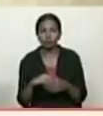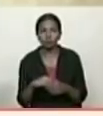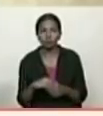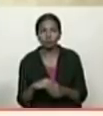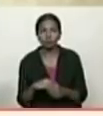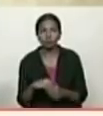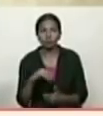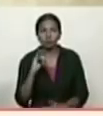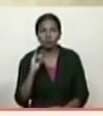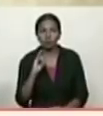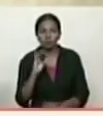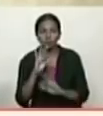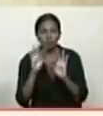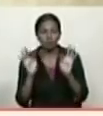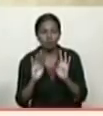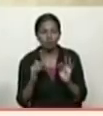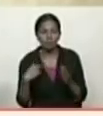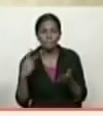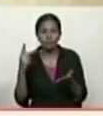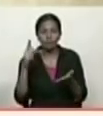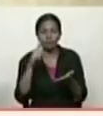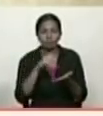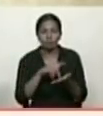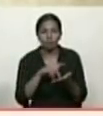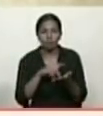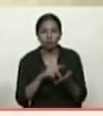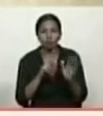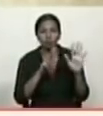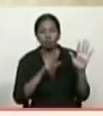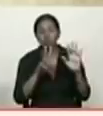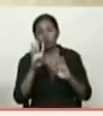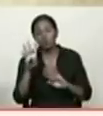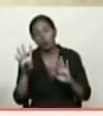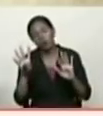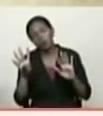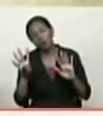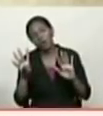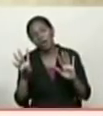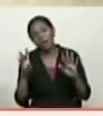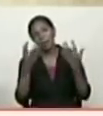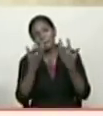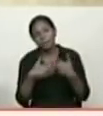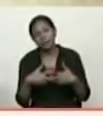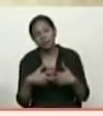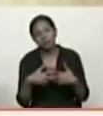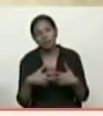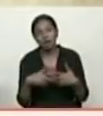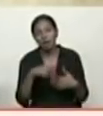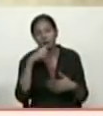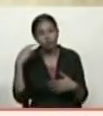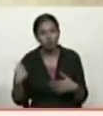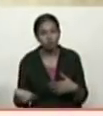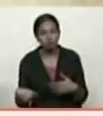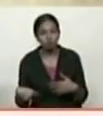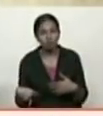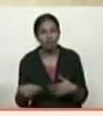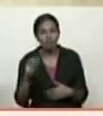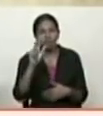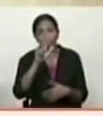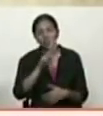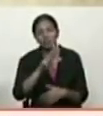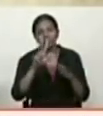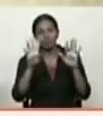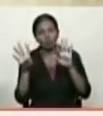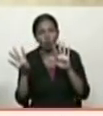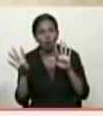ronda de negocios participaron 89 empresas rusas y 36 empresas venezolanas que llevaron la oferta también